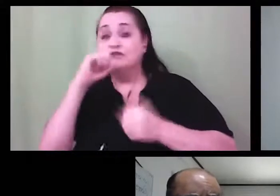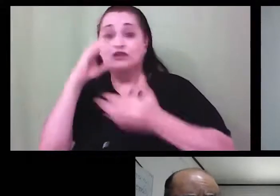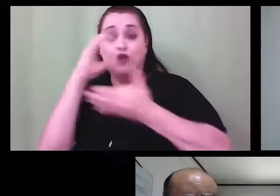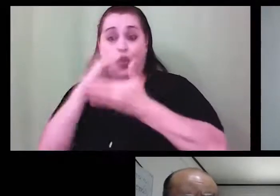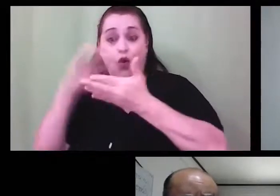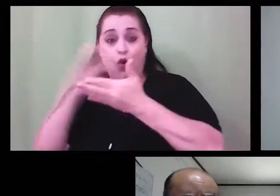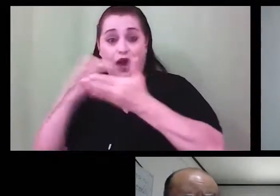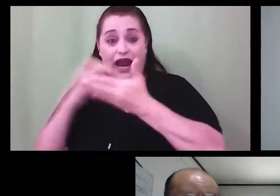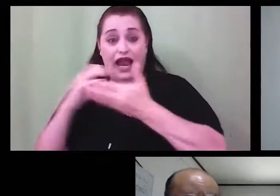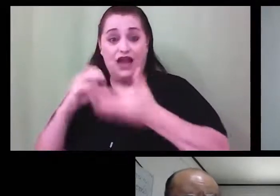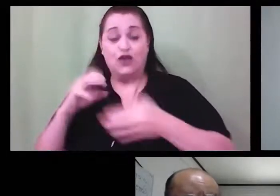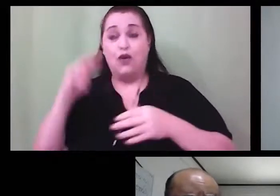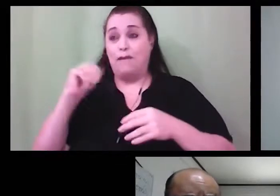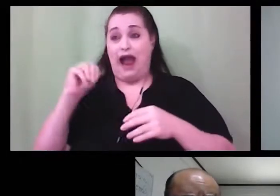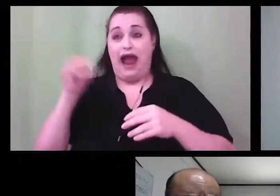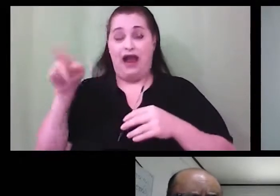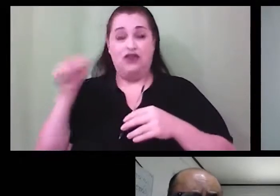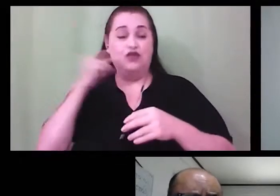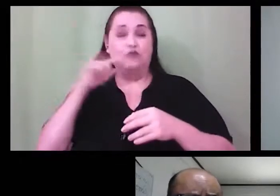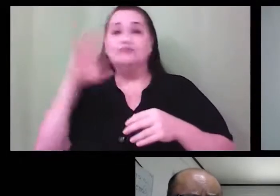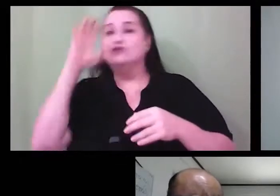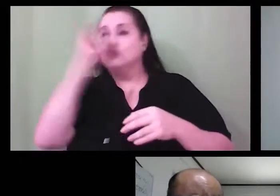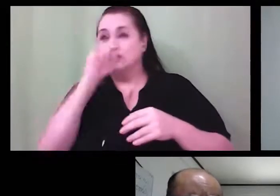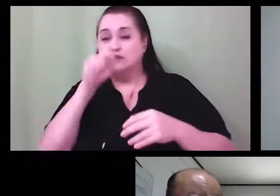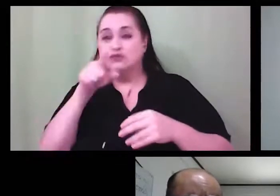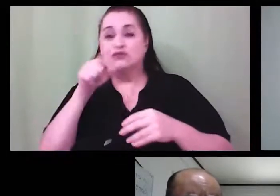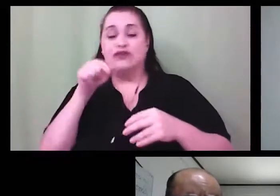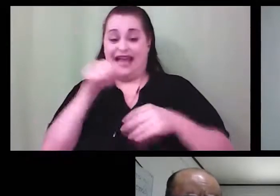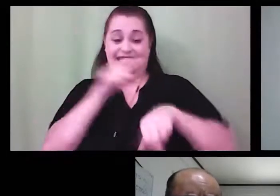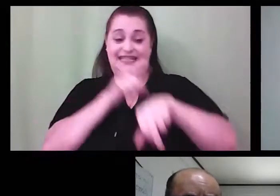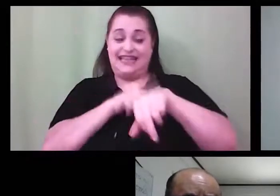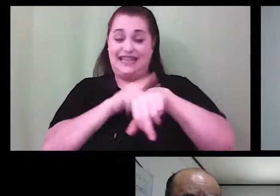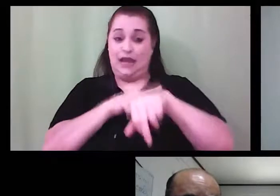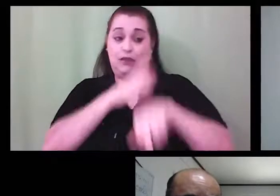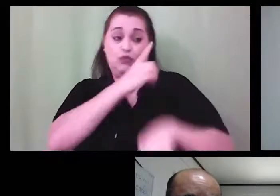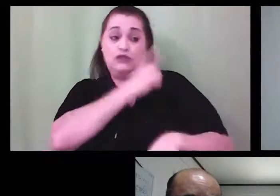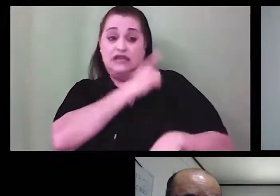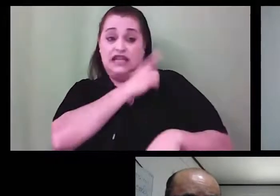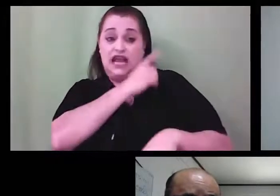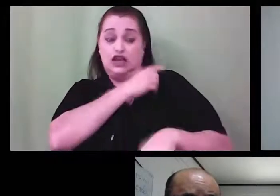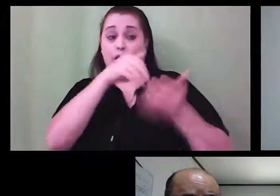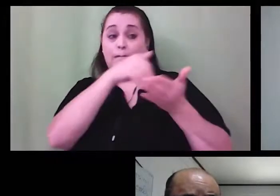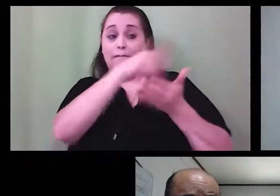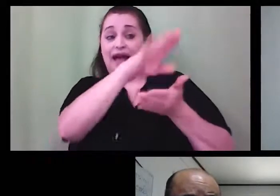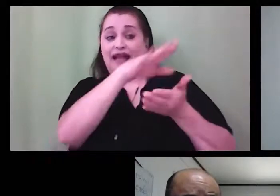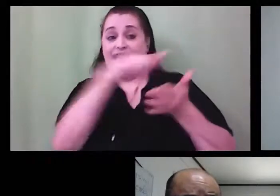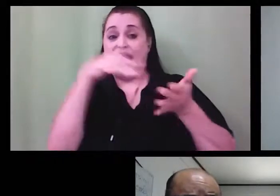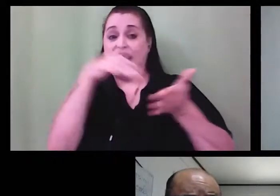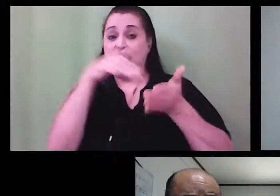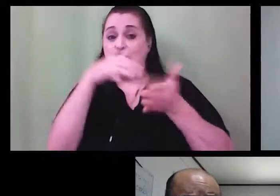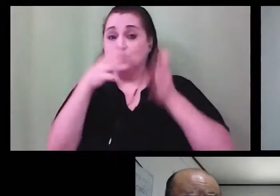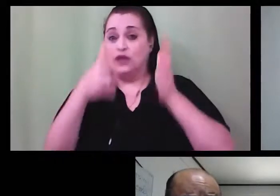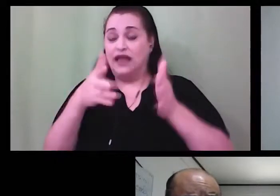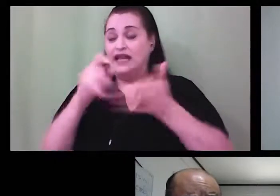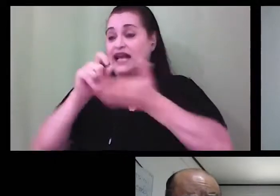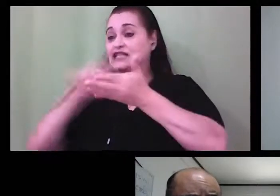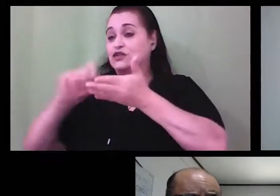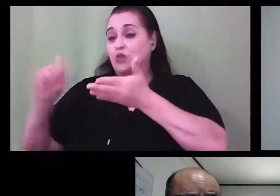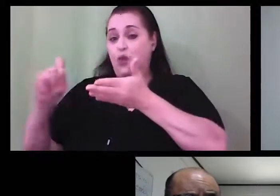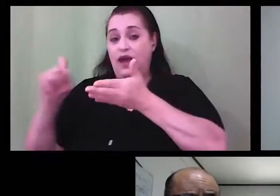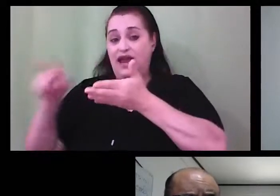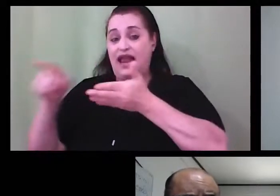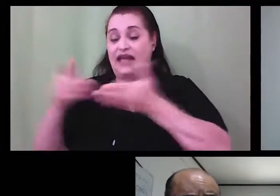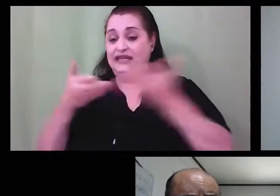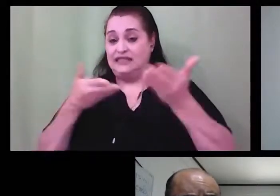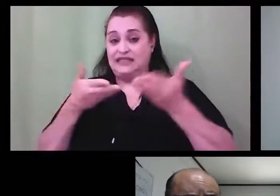aquí, Mario Quirós de Tres Ríos, nos dimos cuenta que en ese entonces el director mandaba estudiantes a las escuelas de aquí de